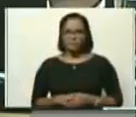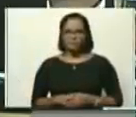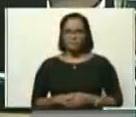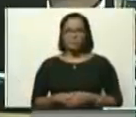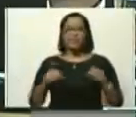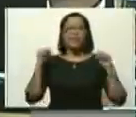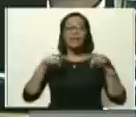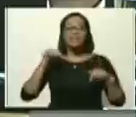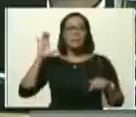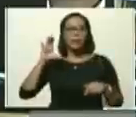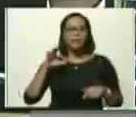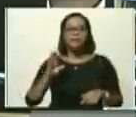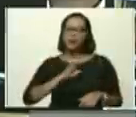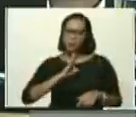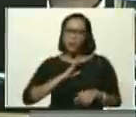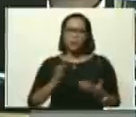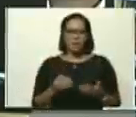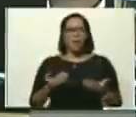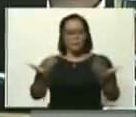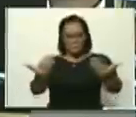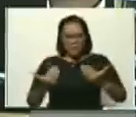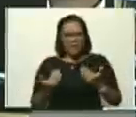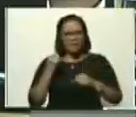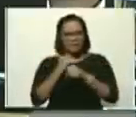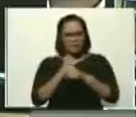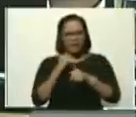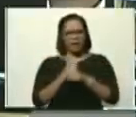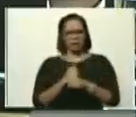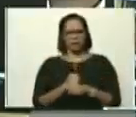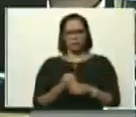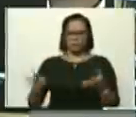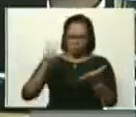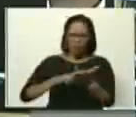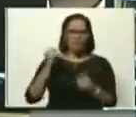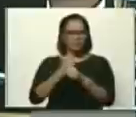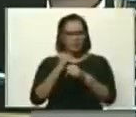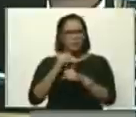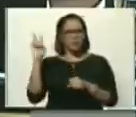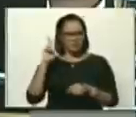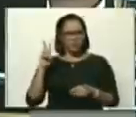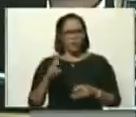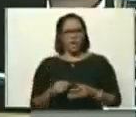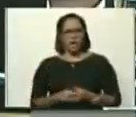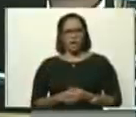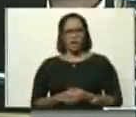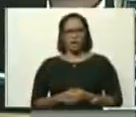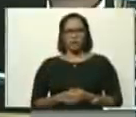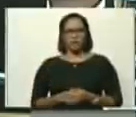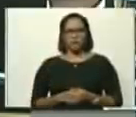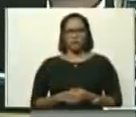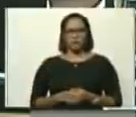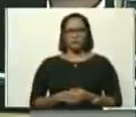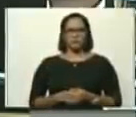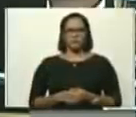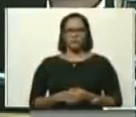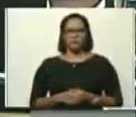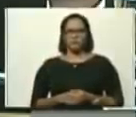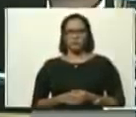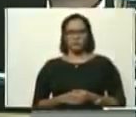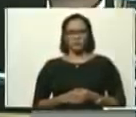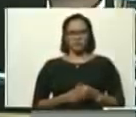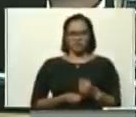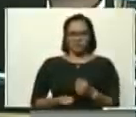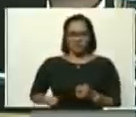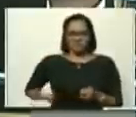Este país les pertenece, vénganse a trabajar por su país, de verdad, sin cuchillos debajo de la